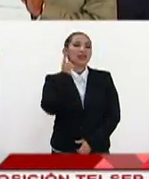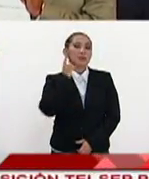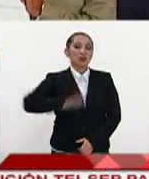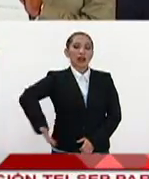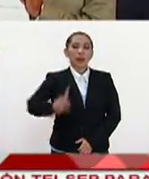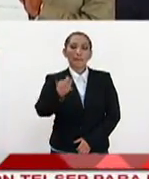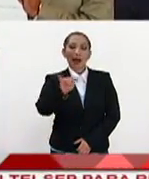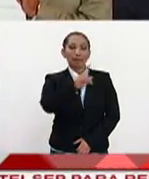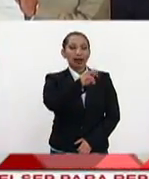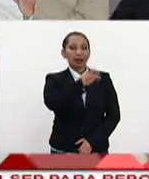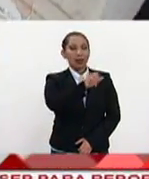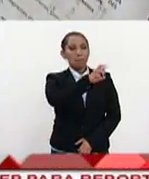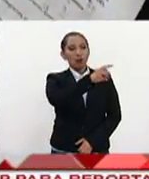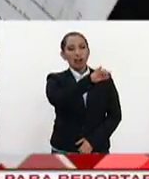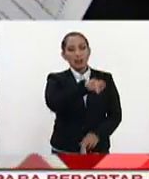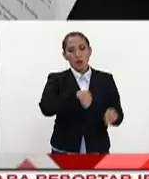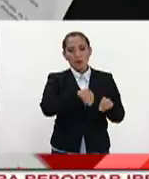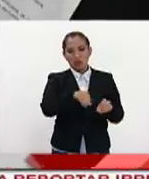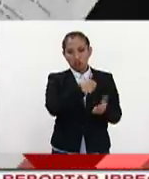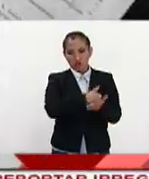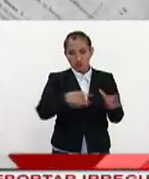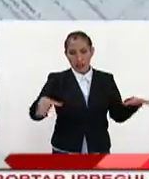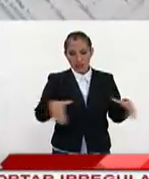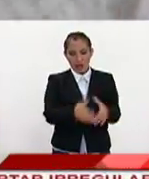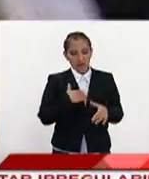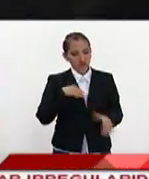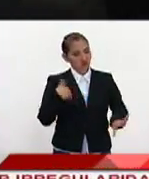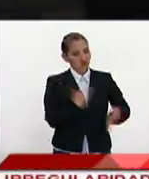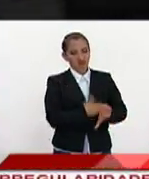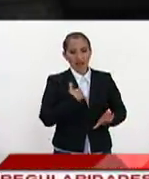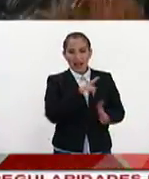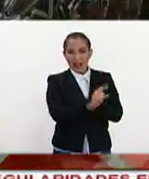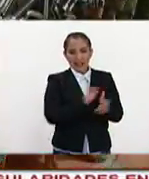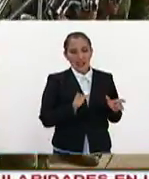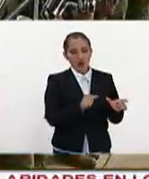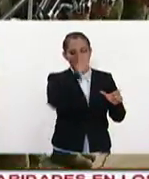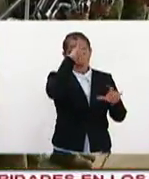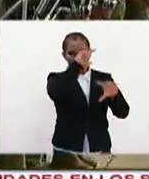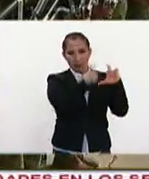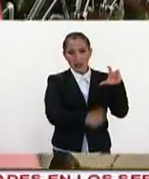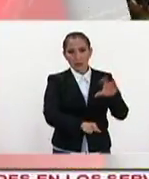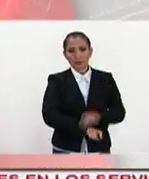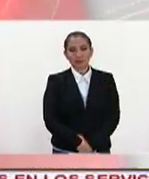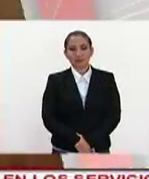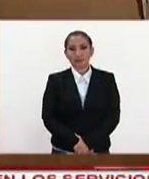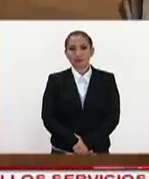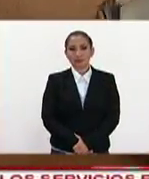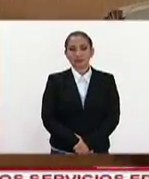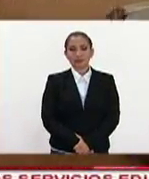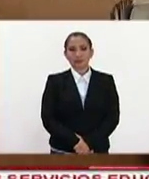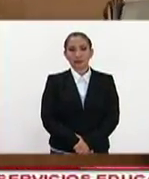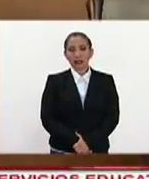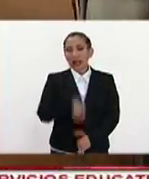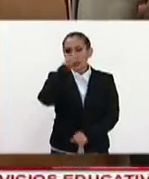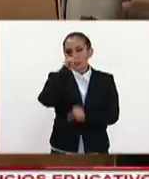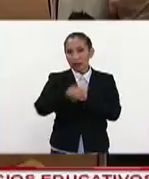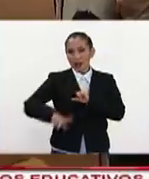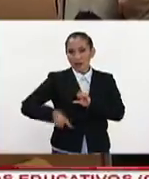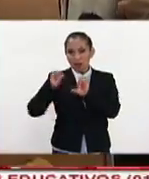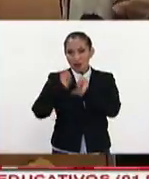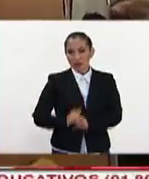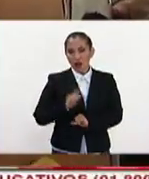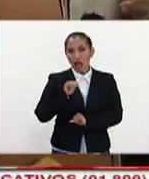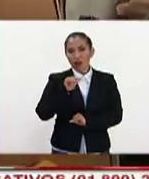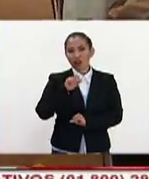Diputados del PAN, PRD, Morena y Movimiento Ciudadano impugnaron la Ley de Seguridad Interior. El secretario de